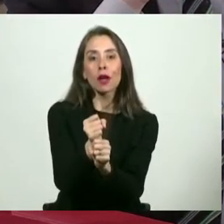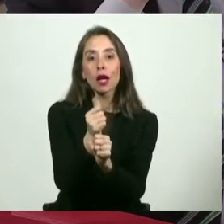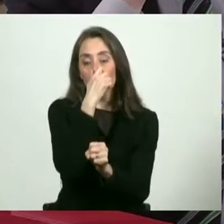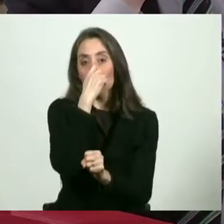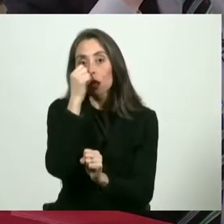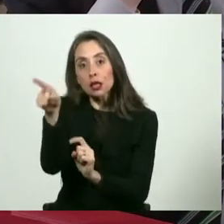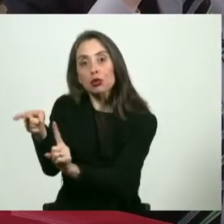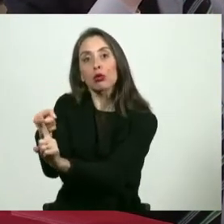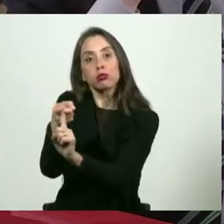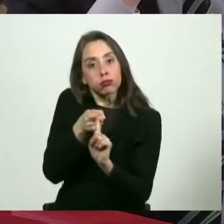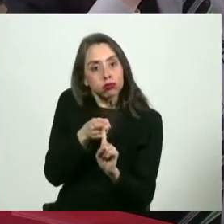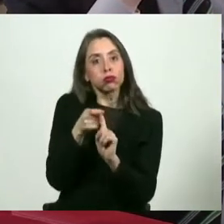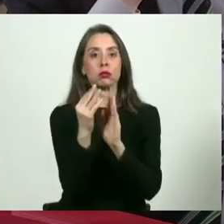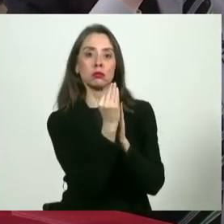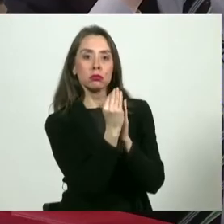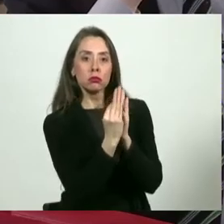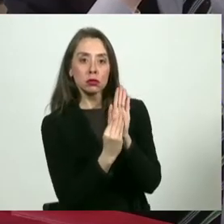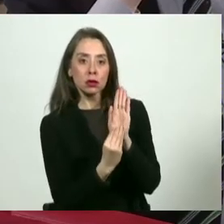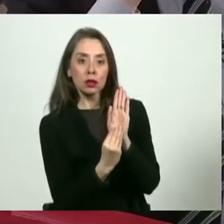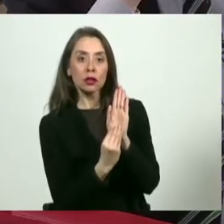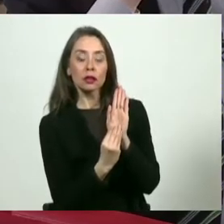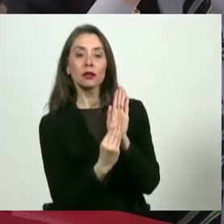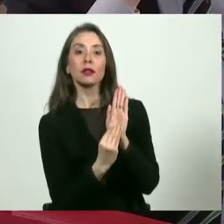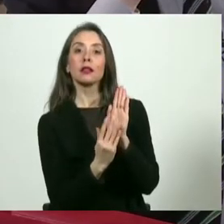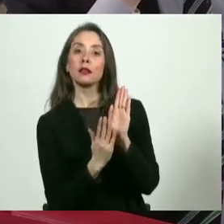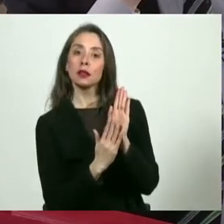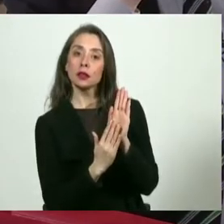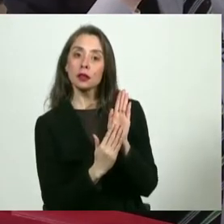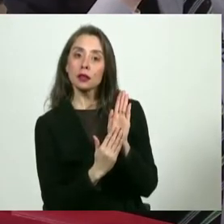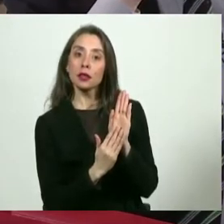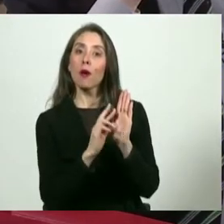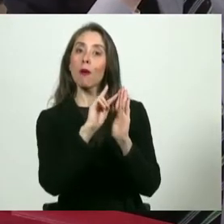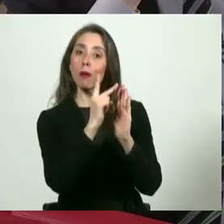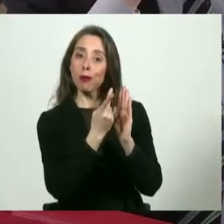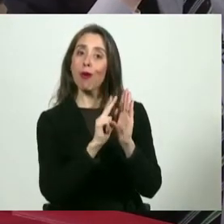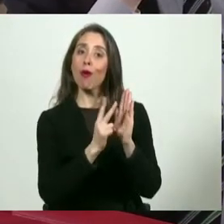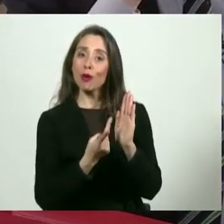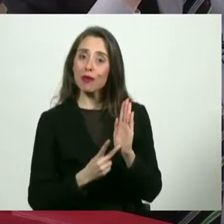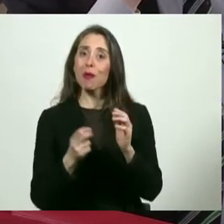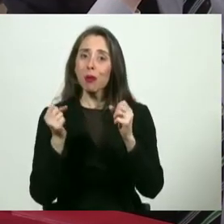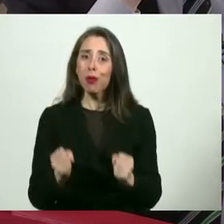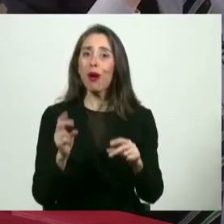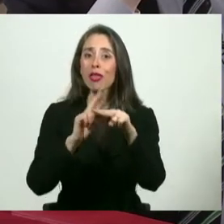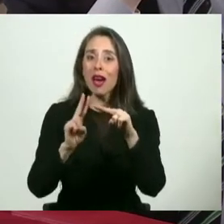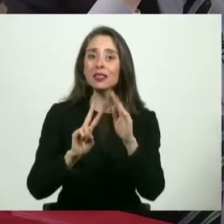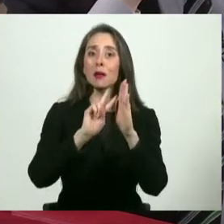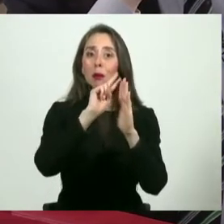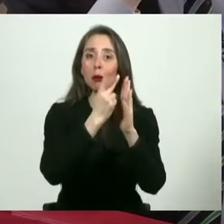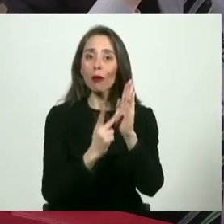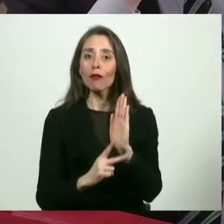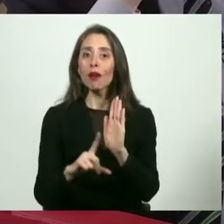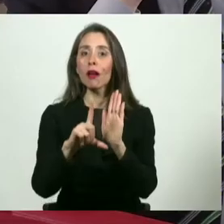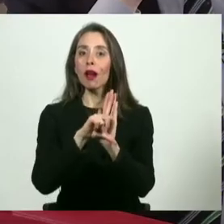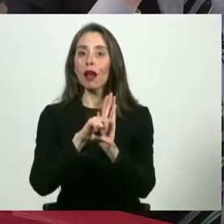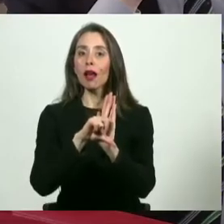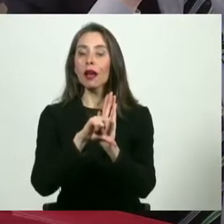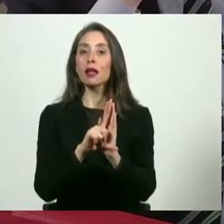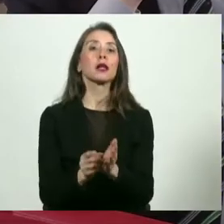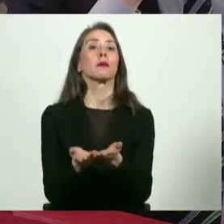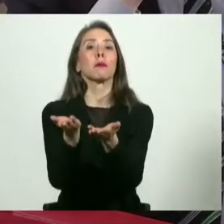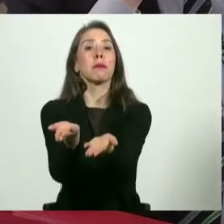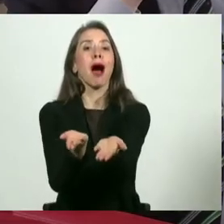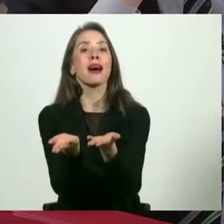eso, recoger eso e incluirlo en modificaciones que todavía podemos hacer, modificaciones legales que vayan en servicio y